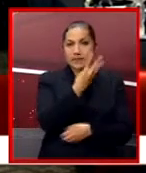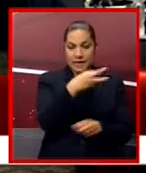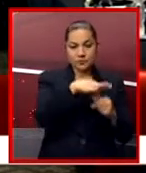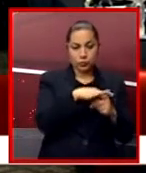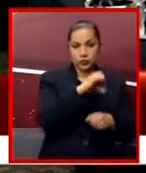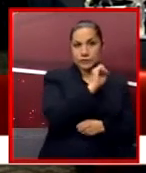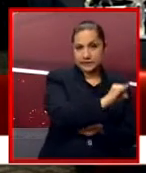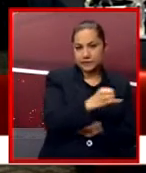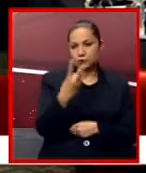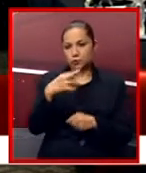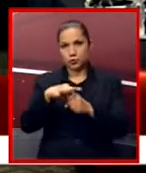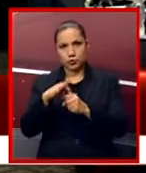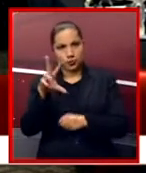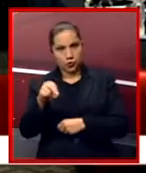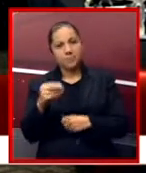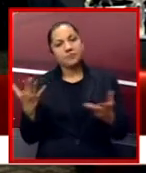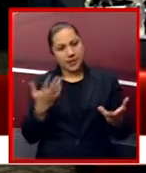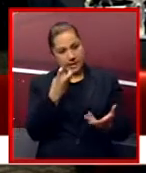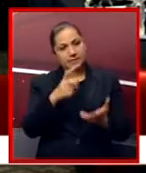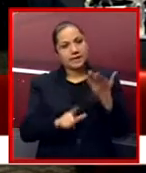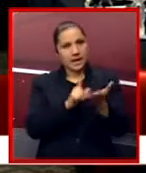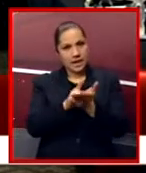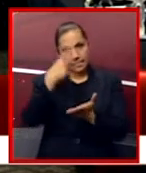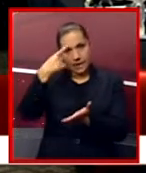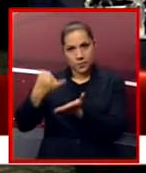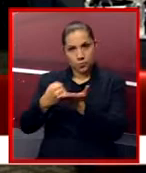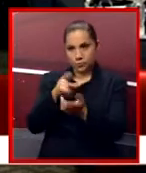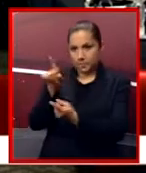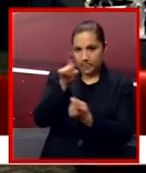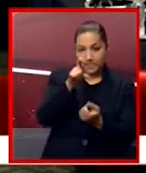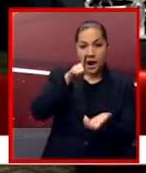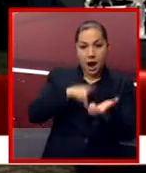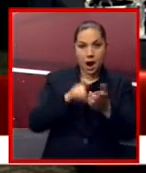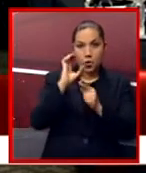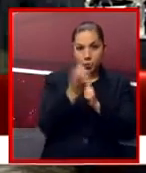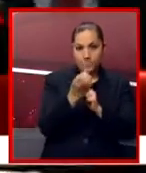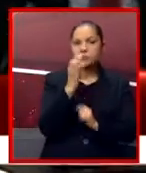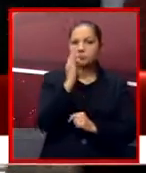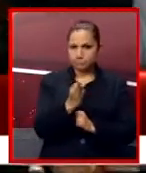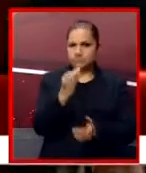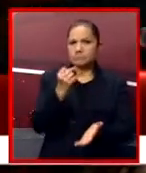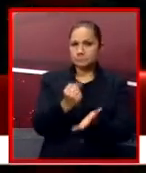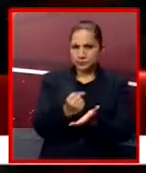y 2 en contra, por lo que la Ley de Ingresos quedó aprobada en comisiones.